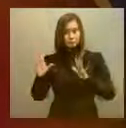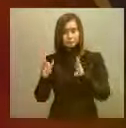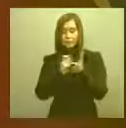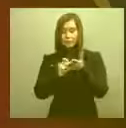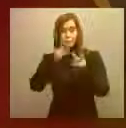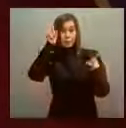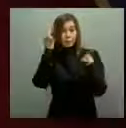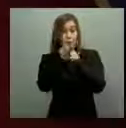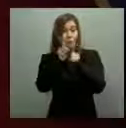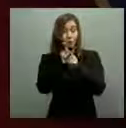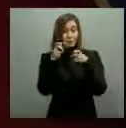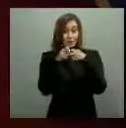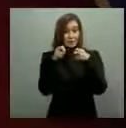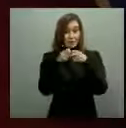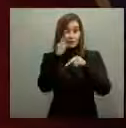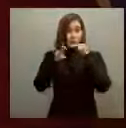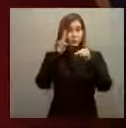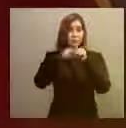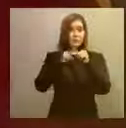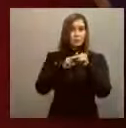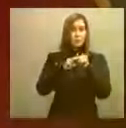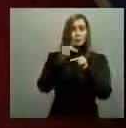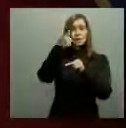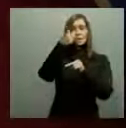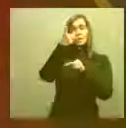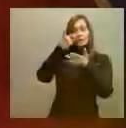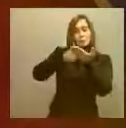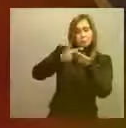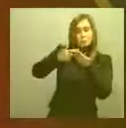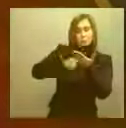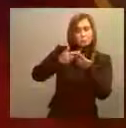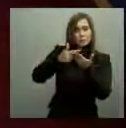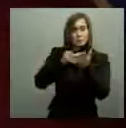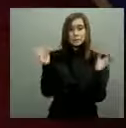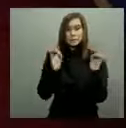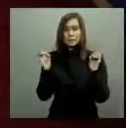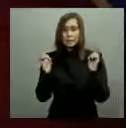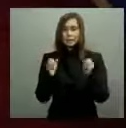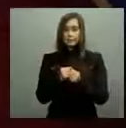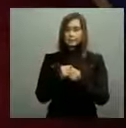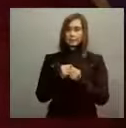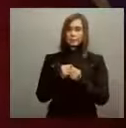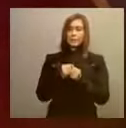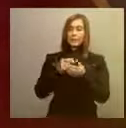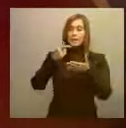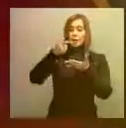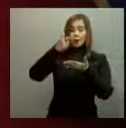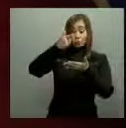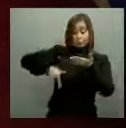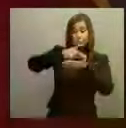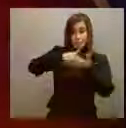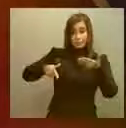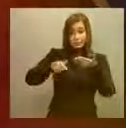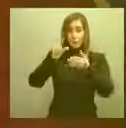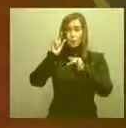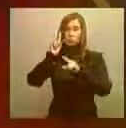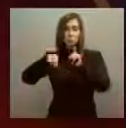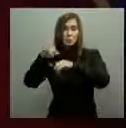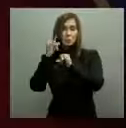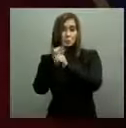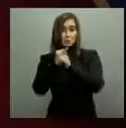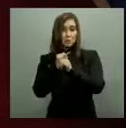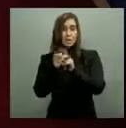Pacto Eléctrico Nacional después de 10 años de discusión, que nos ha llevado a eliminar la UERJ y también está en